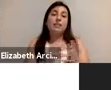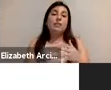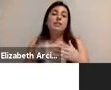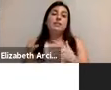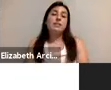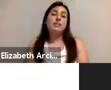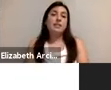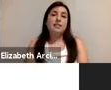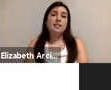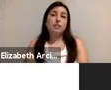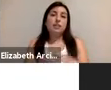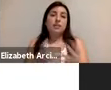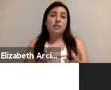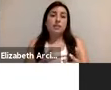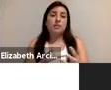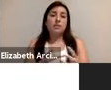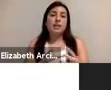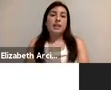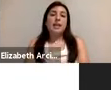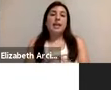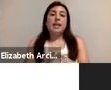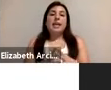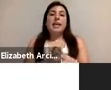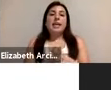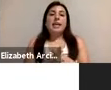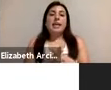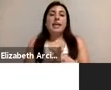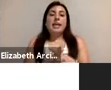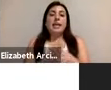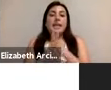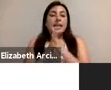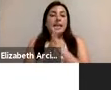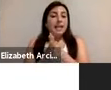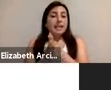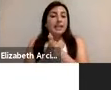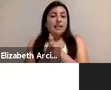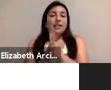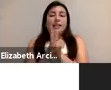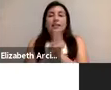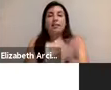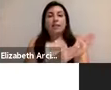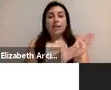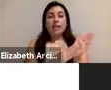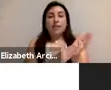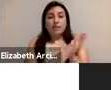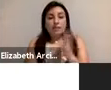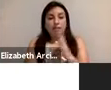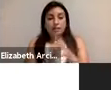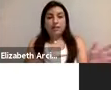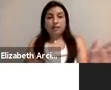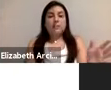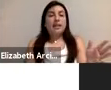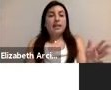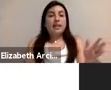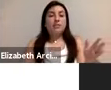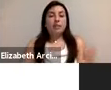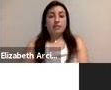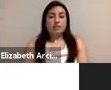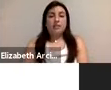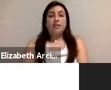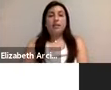defecto incluso 6 meses después del evento, que la edad y la etiología del ictus fueron predictores para